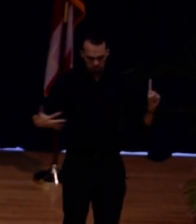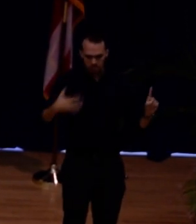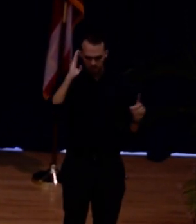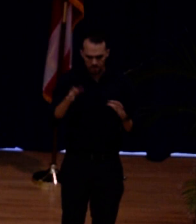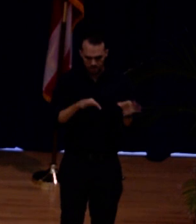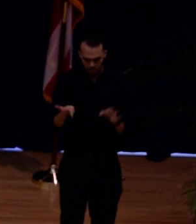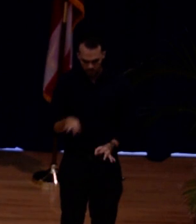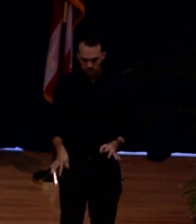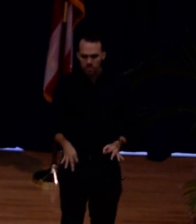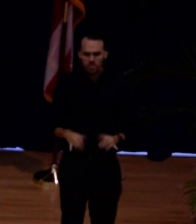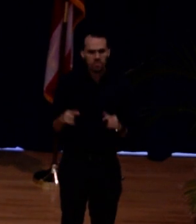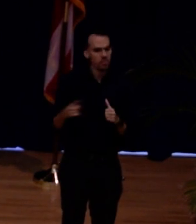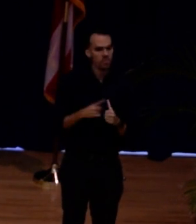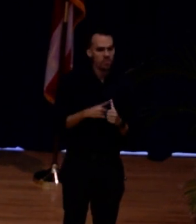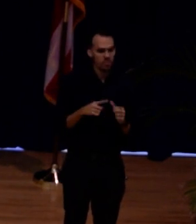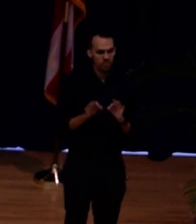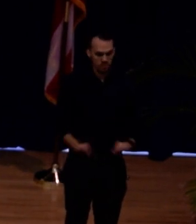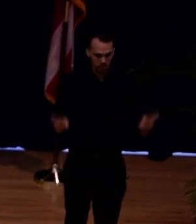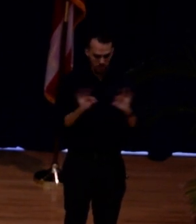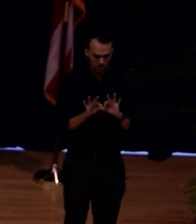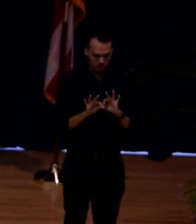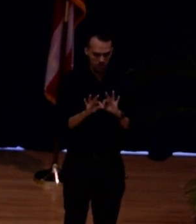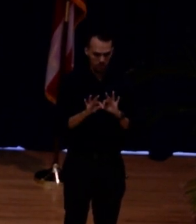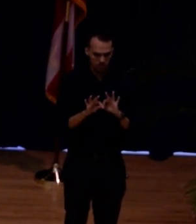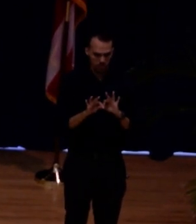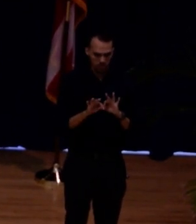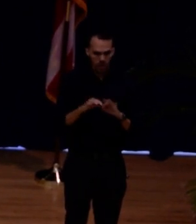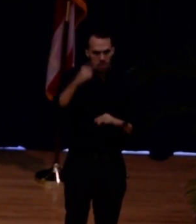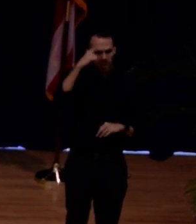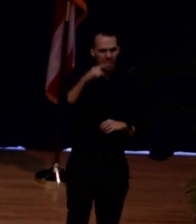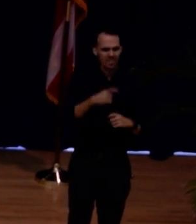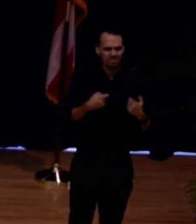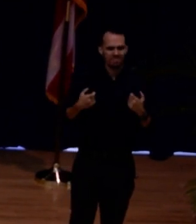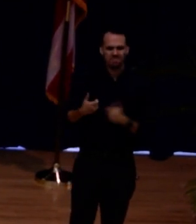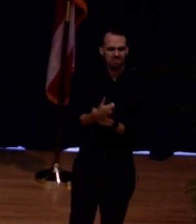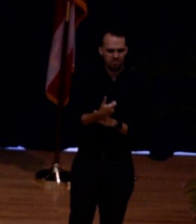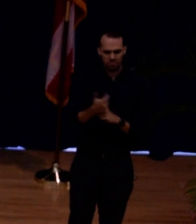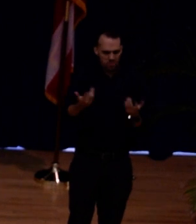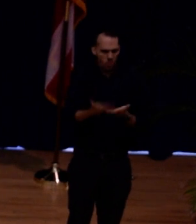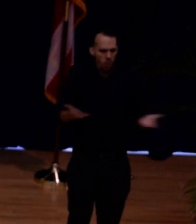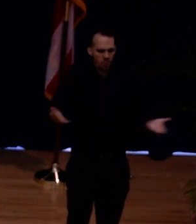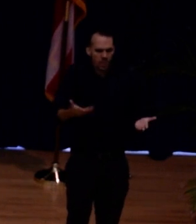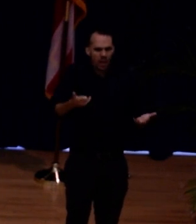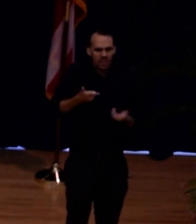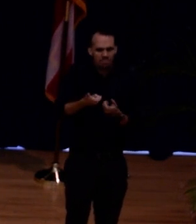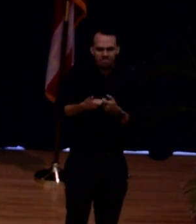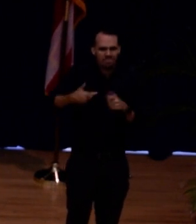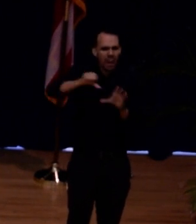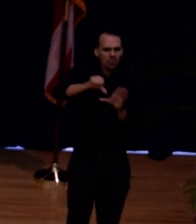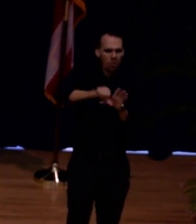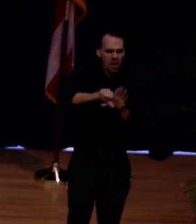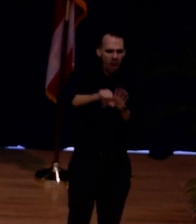lo primero que para mí es muy importante que hablemos es la eliminación de los combustibles fósiles, ¿verdad? Los combustibles